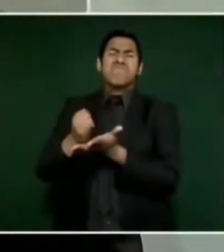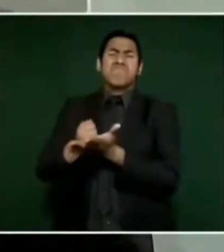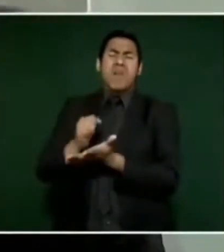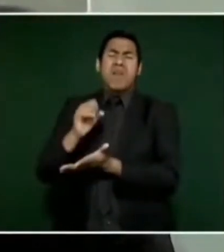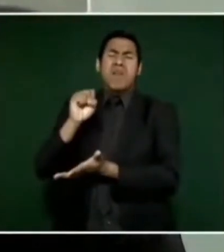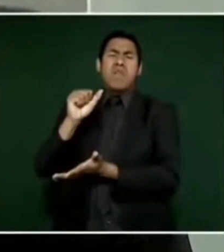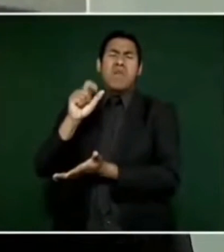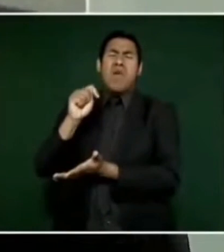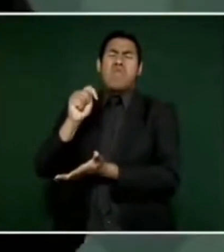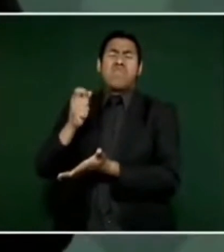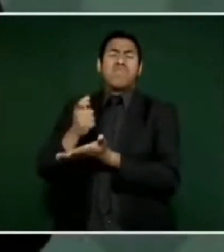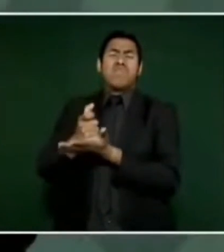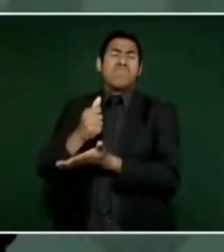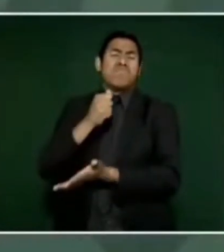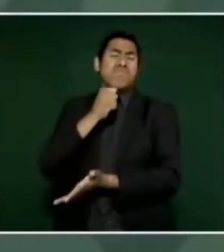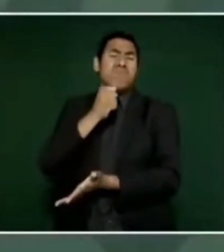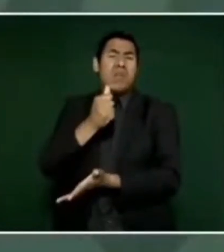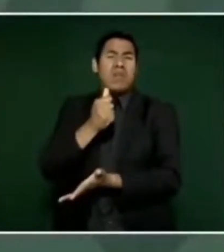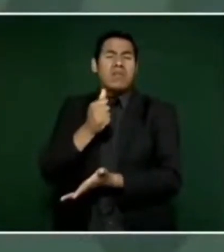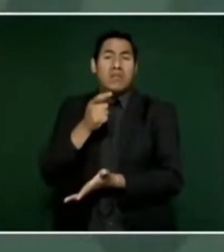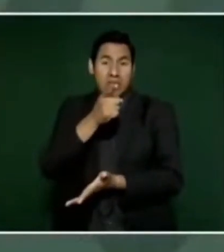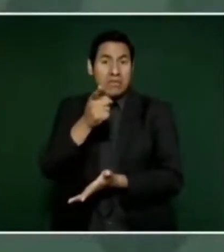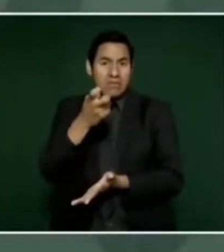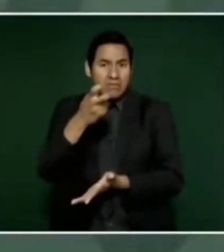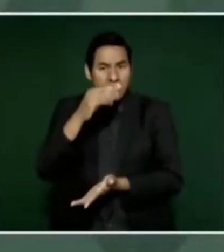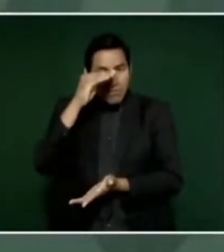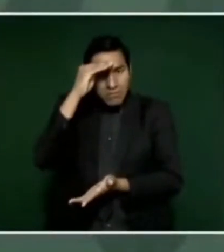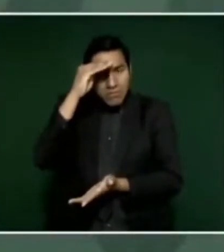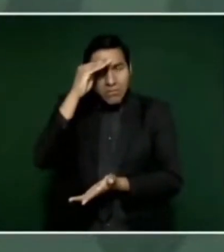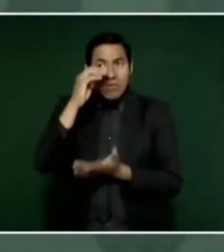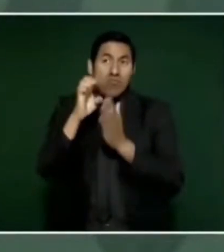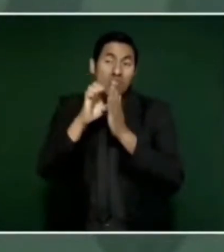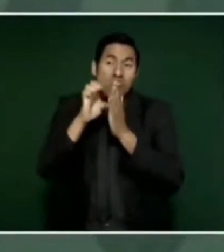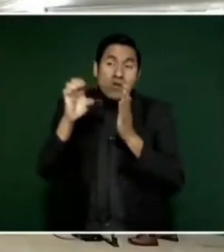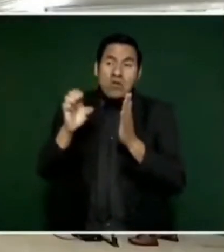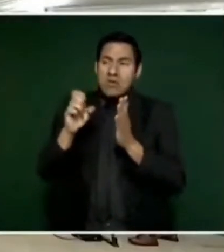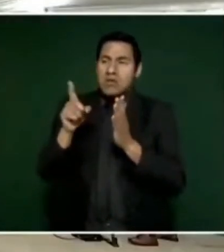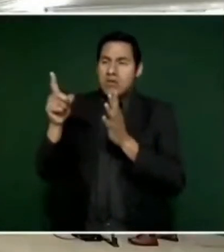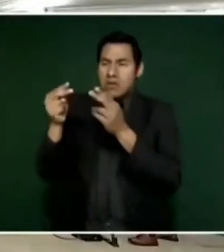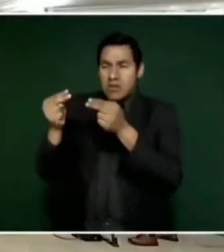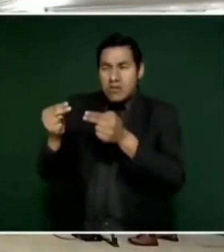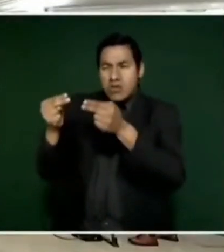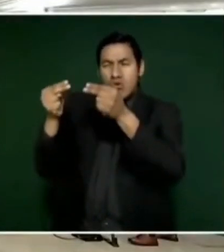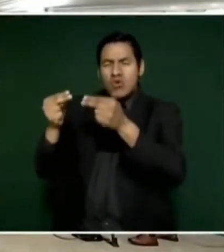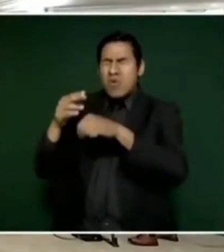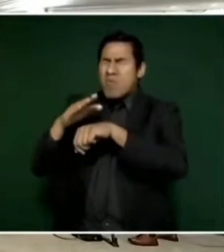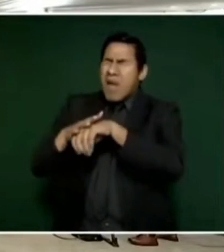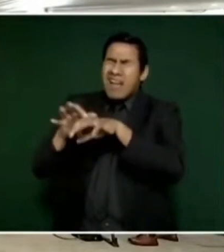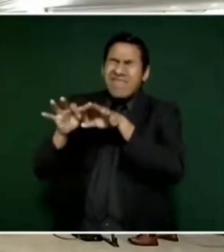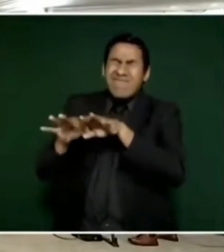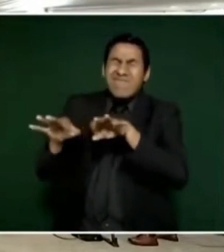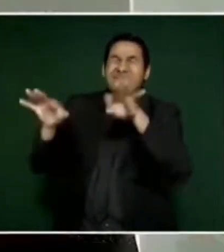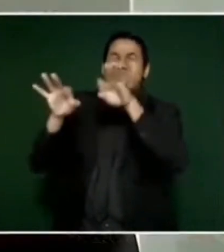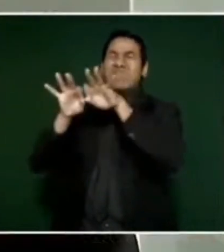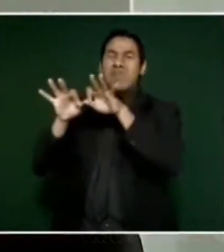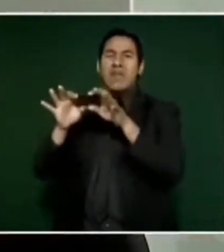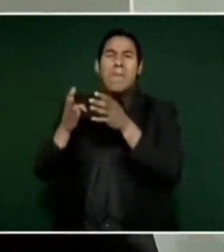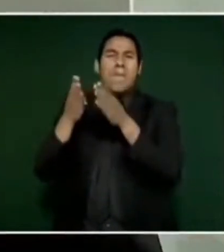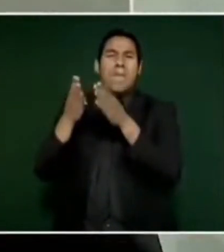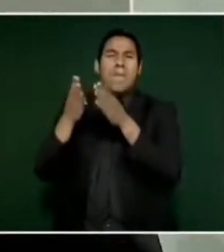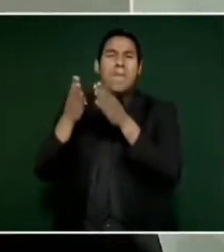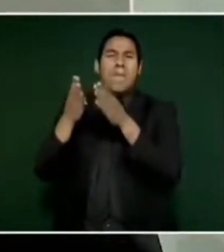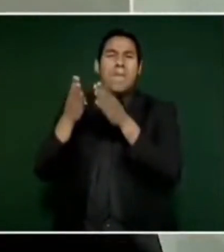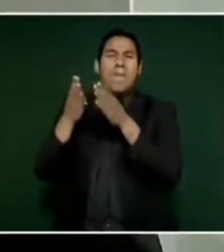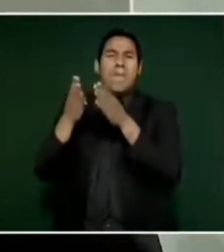Piensen ustedes en la empresa más importante, más famosa, en el banco más famoso, pues no